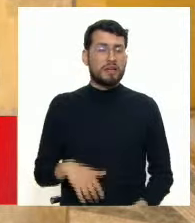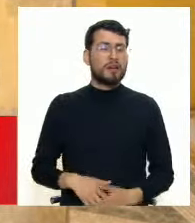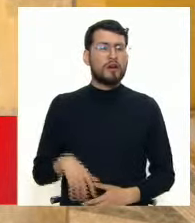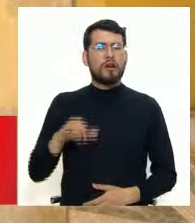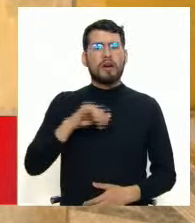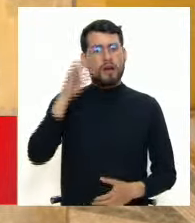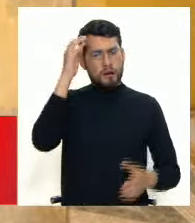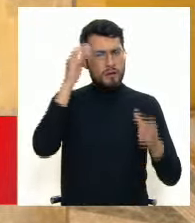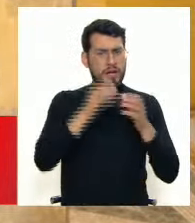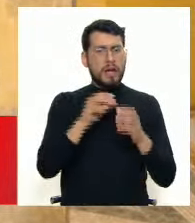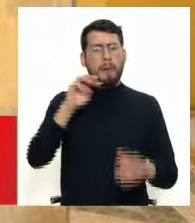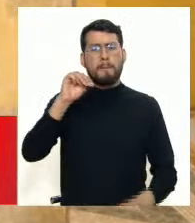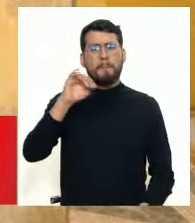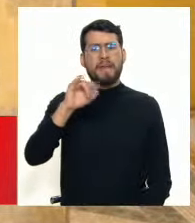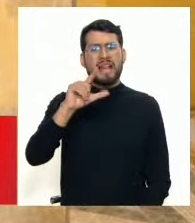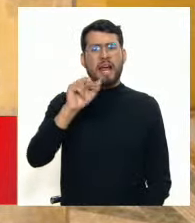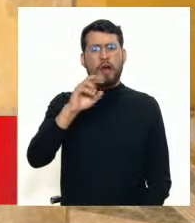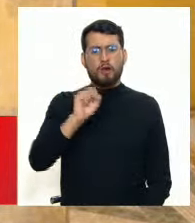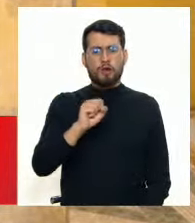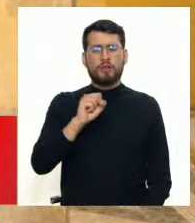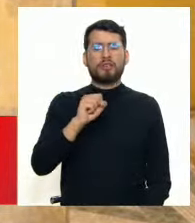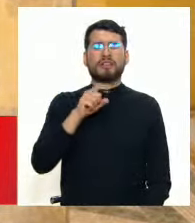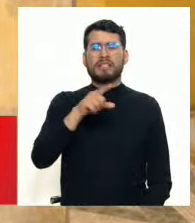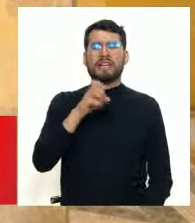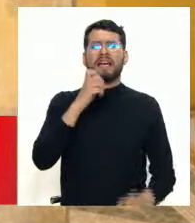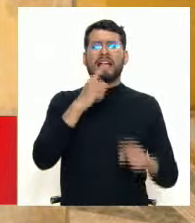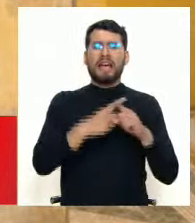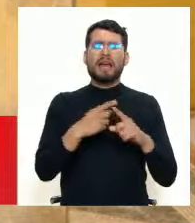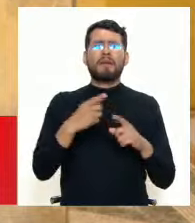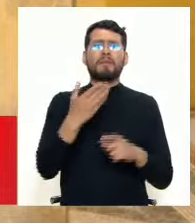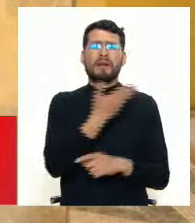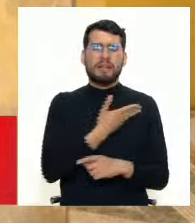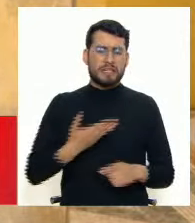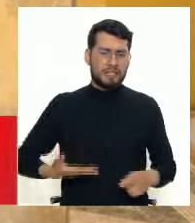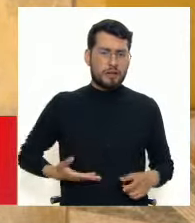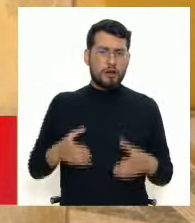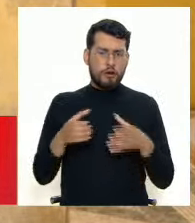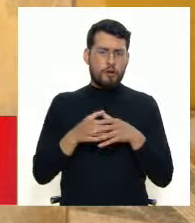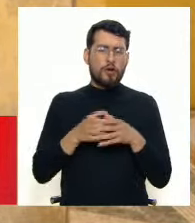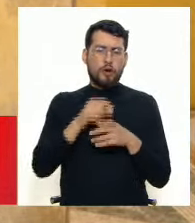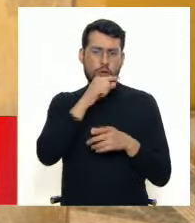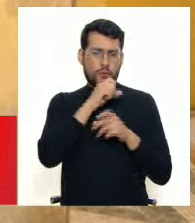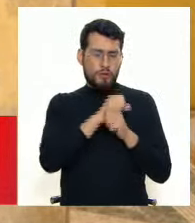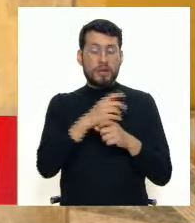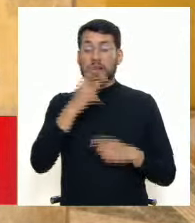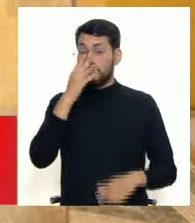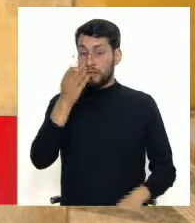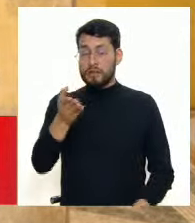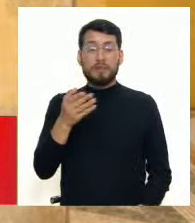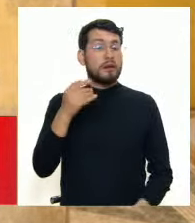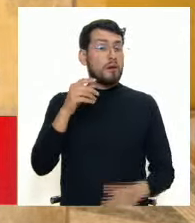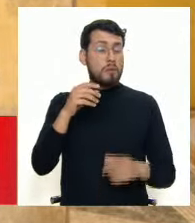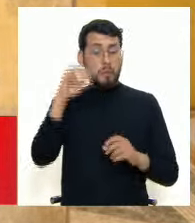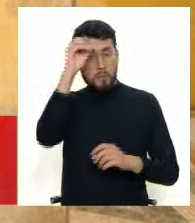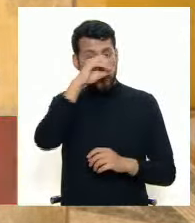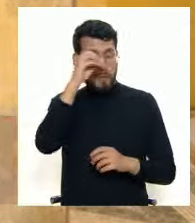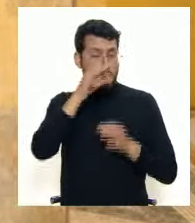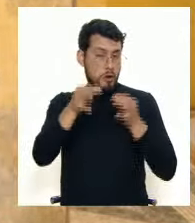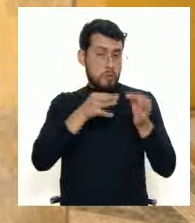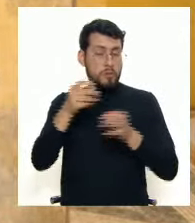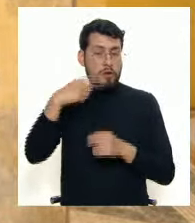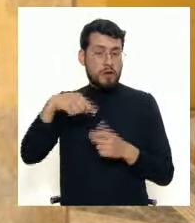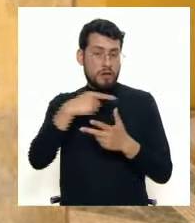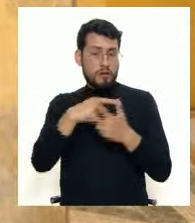congresista Milagros Jáuregui de Aguayo, expresidenta de la Comisión de la Mujer. Escuchemos las reacciones